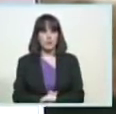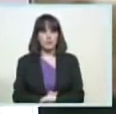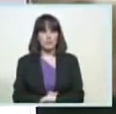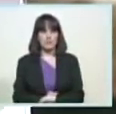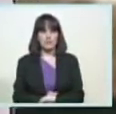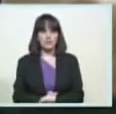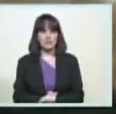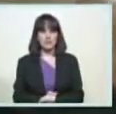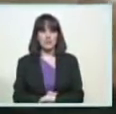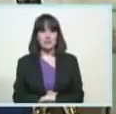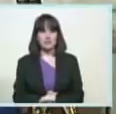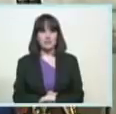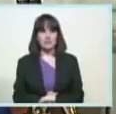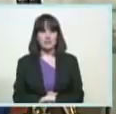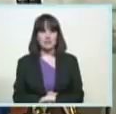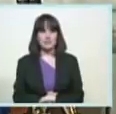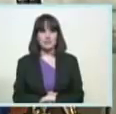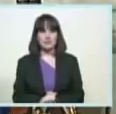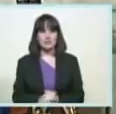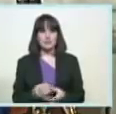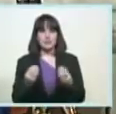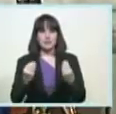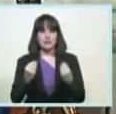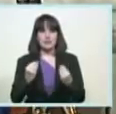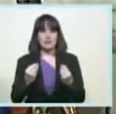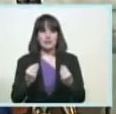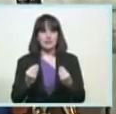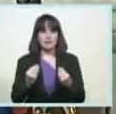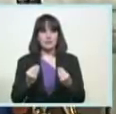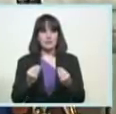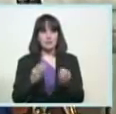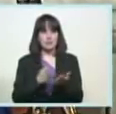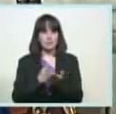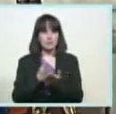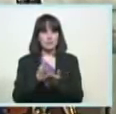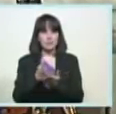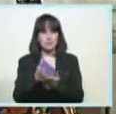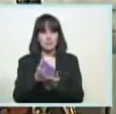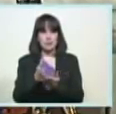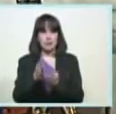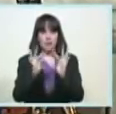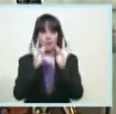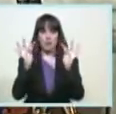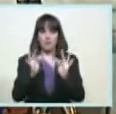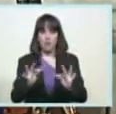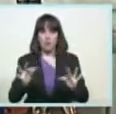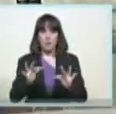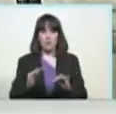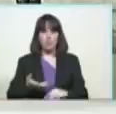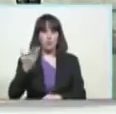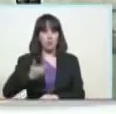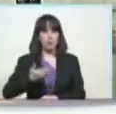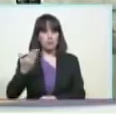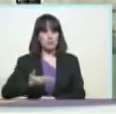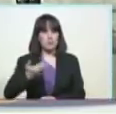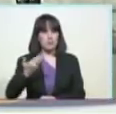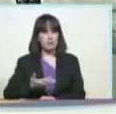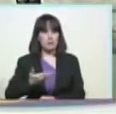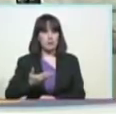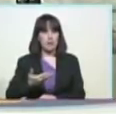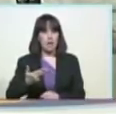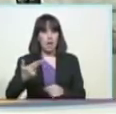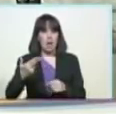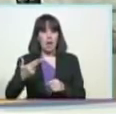con los nuevos mecanismos que tenemos con un mecanismo vital que tenemos que es la creación del